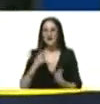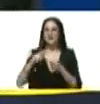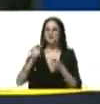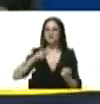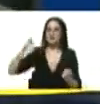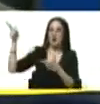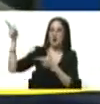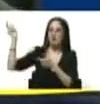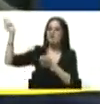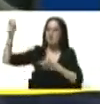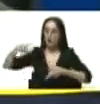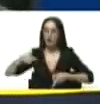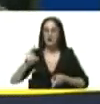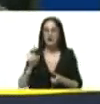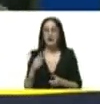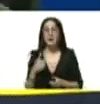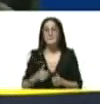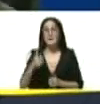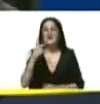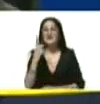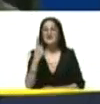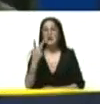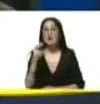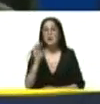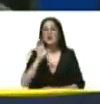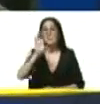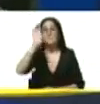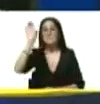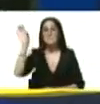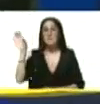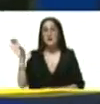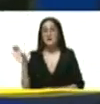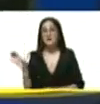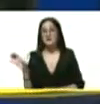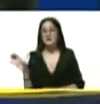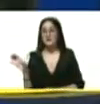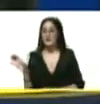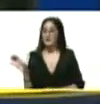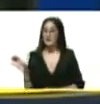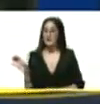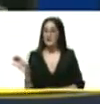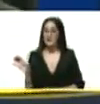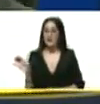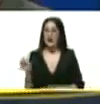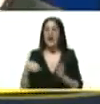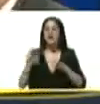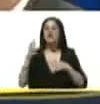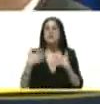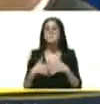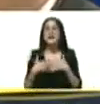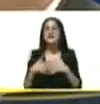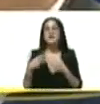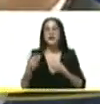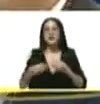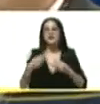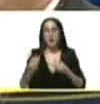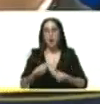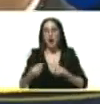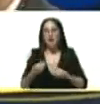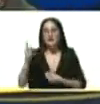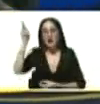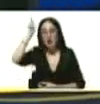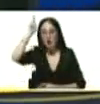productos llegan a más de 120 países. Somos 14 empresas roneras que producimos